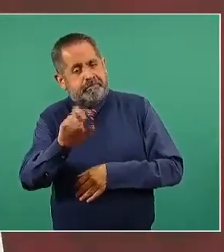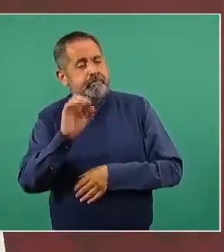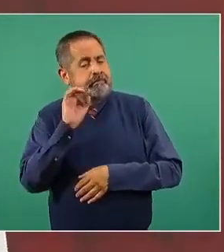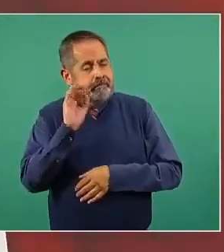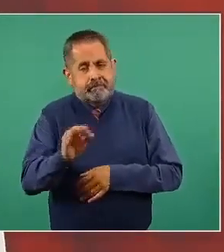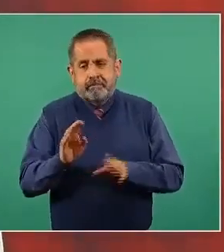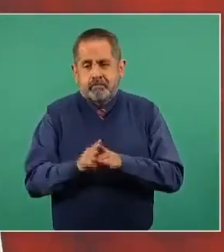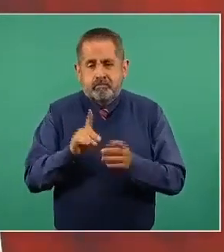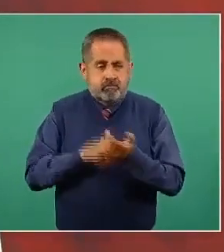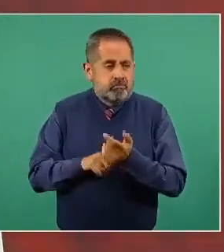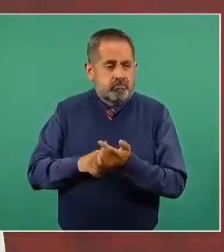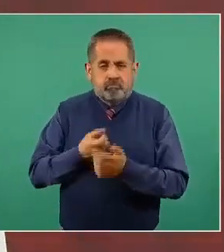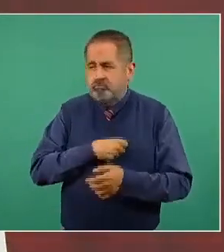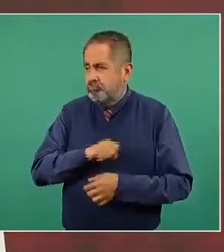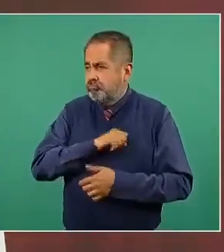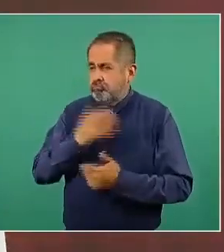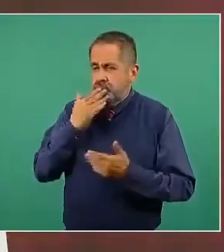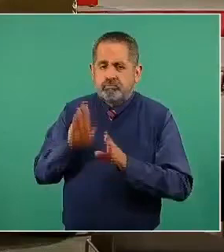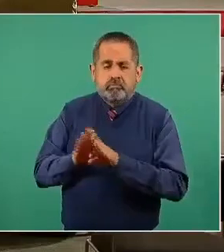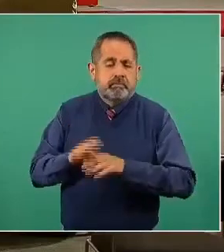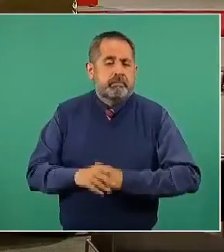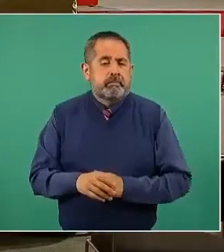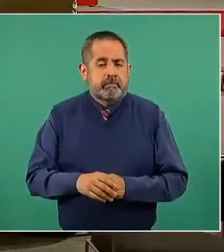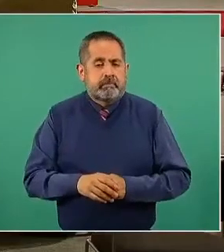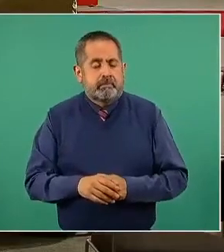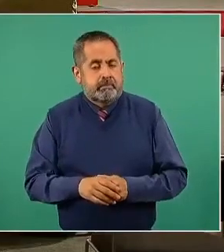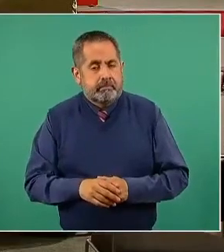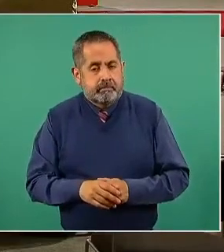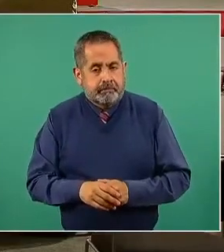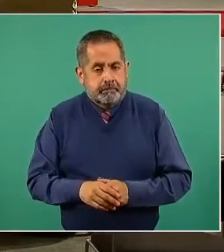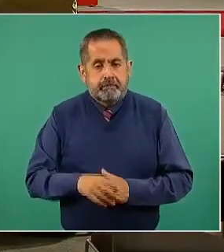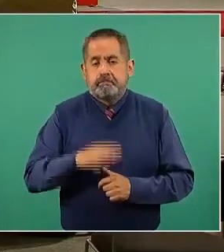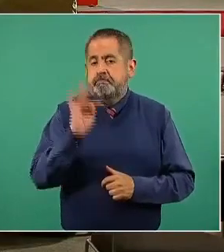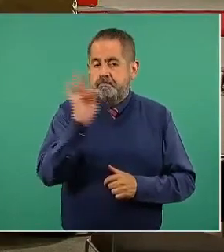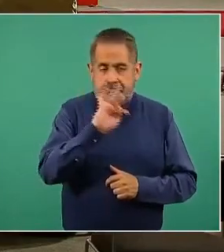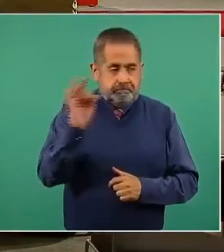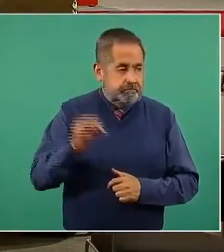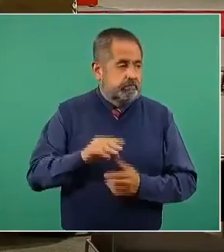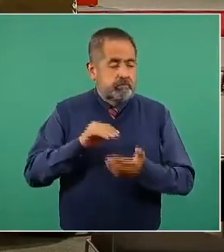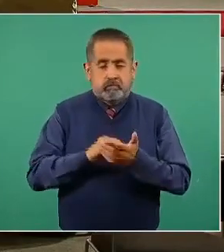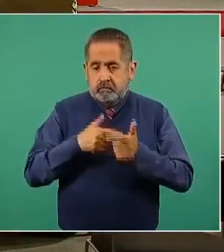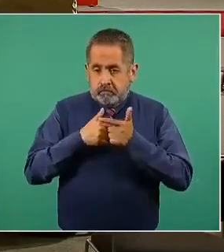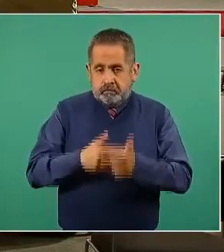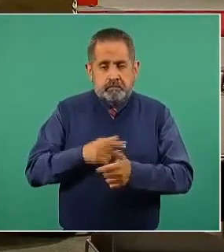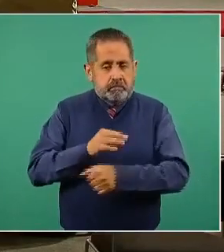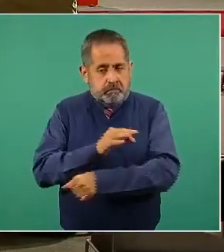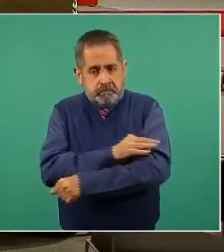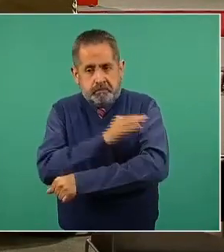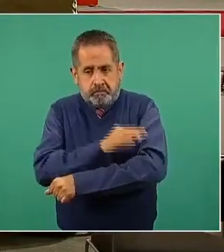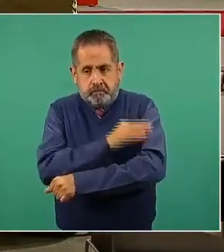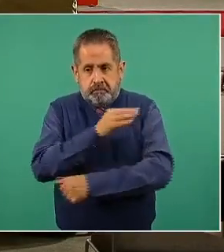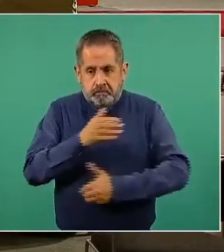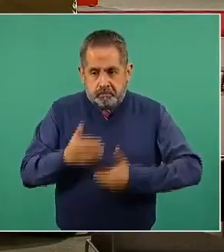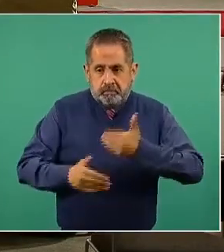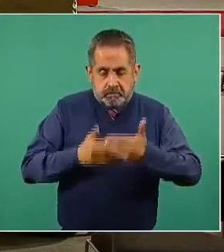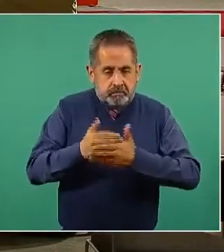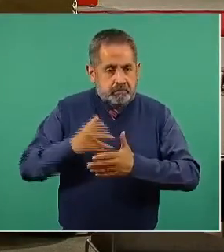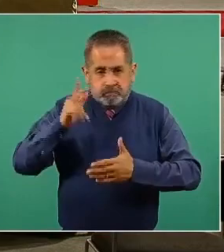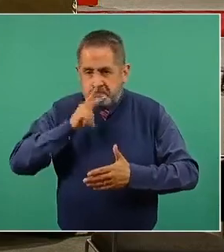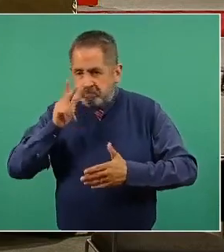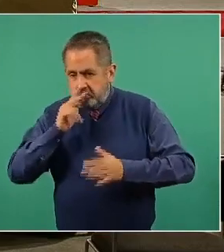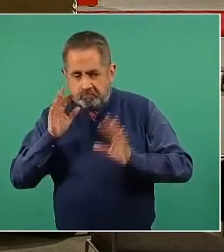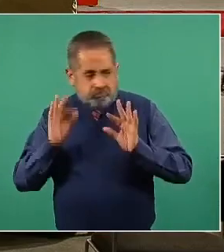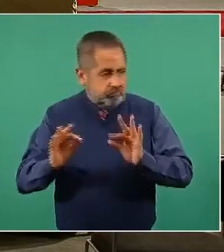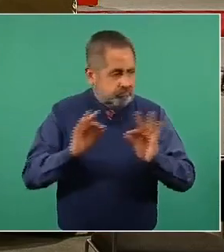implica en términos de salud pública. Si seguimos esta línea de argumentación con base en la evidencia